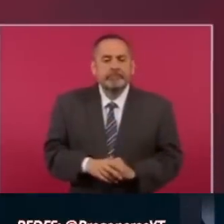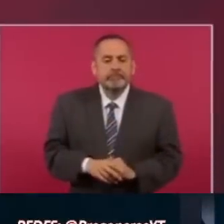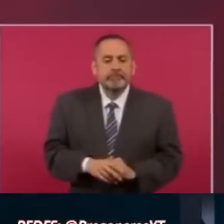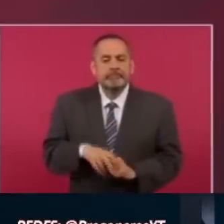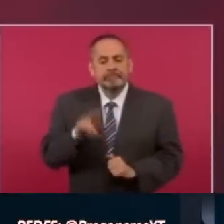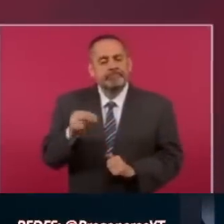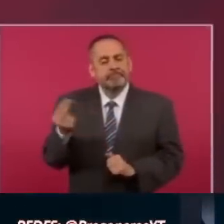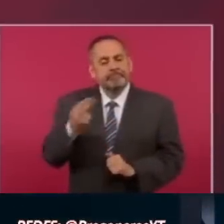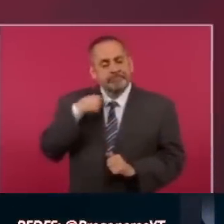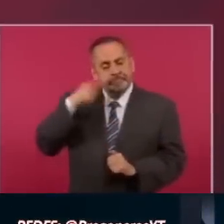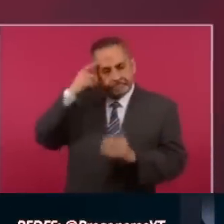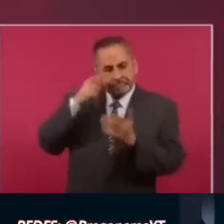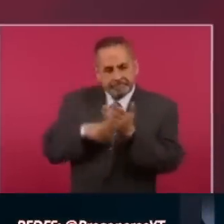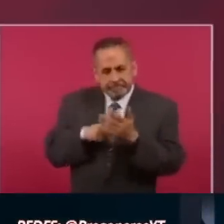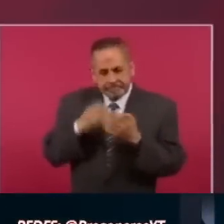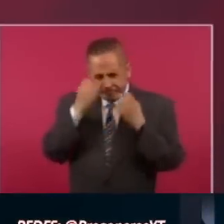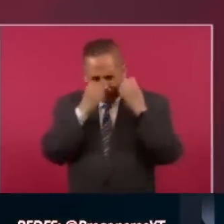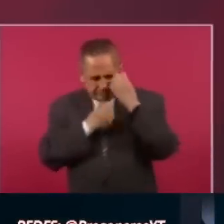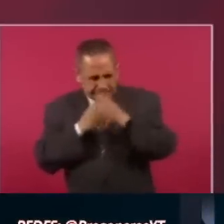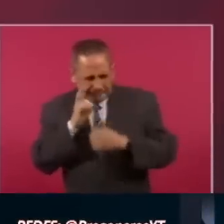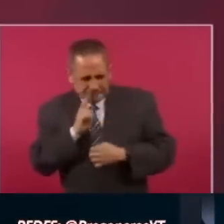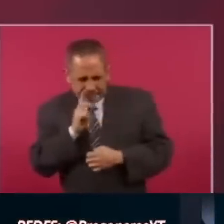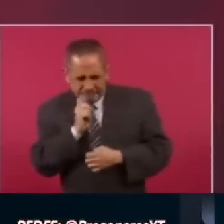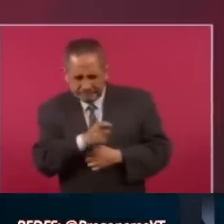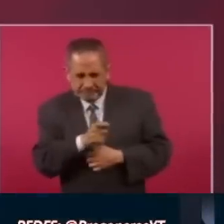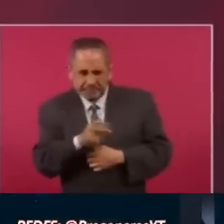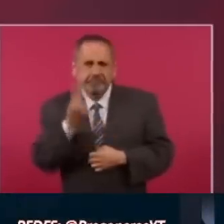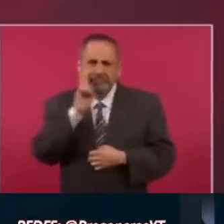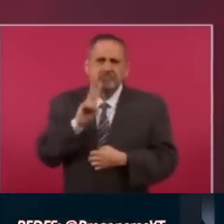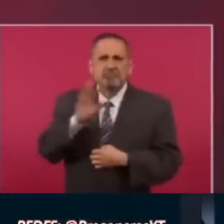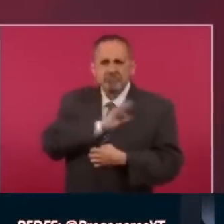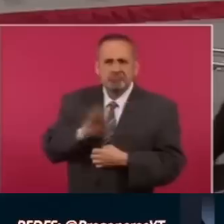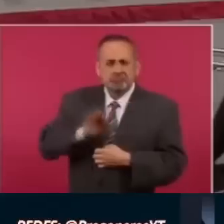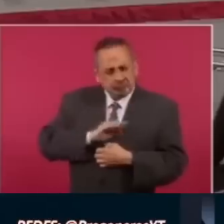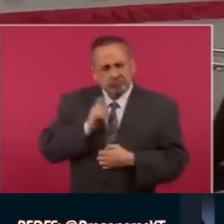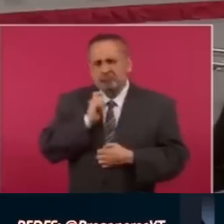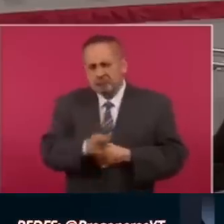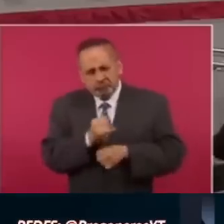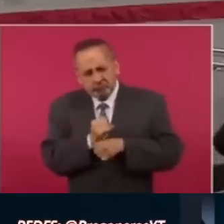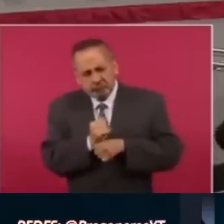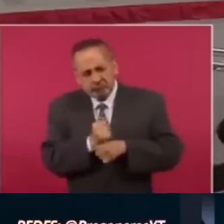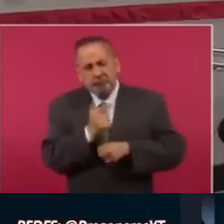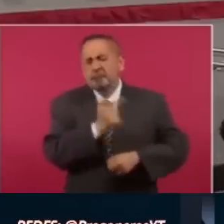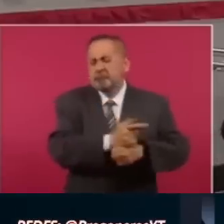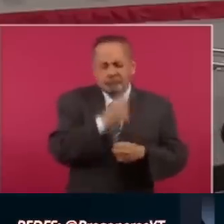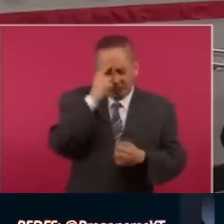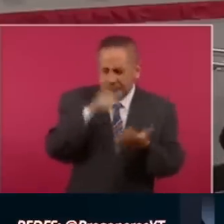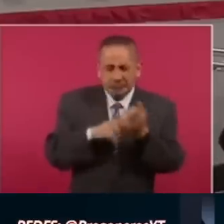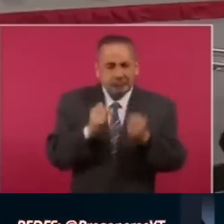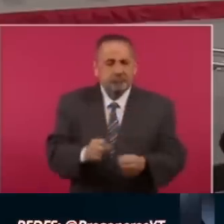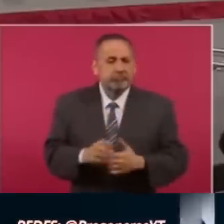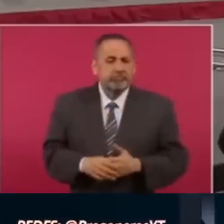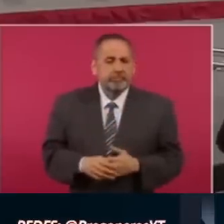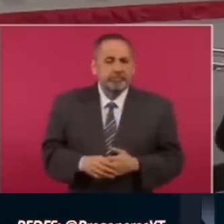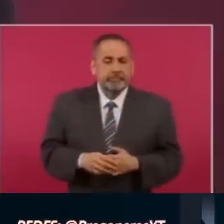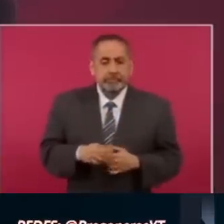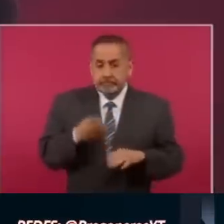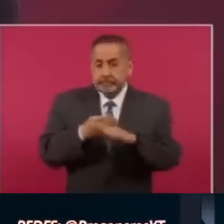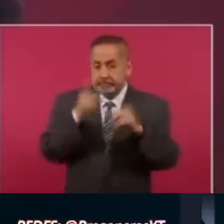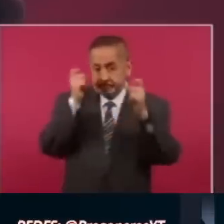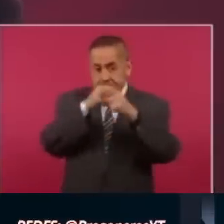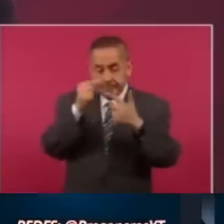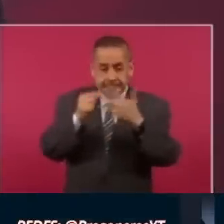es necesario analizar la posibilidad de hacerlo, porque el asunto es harto